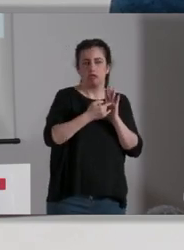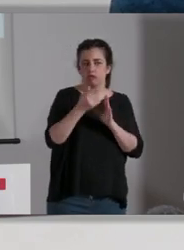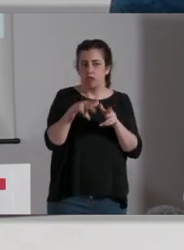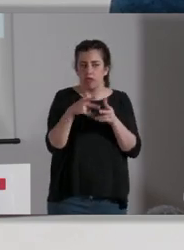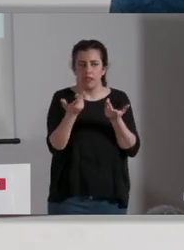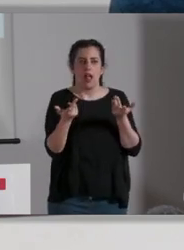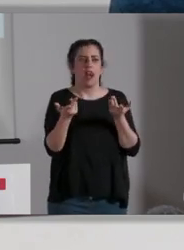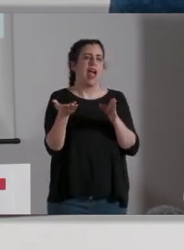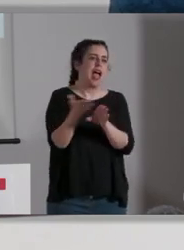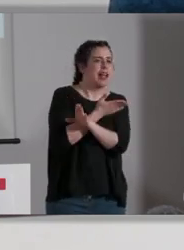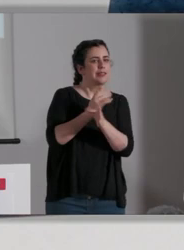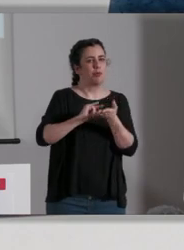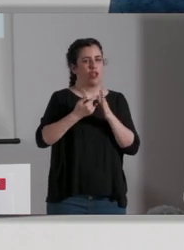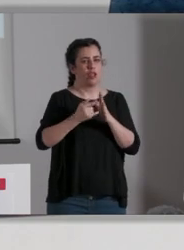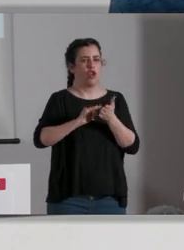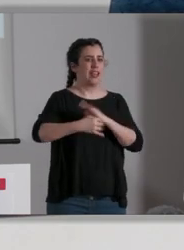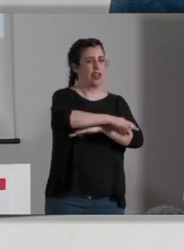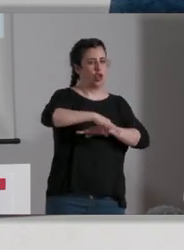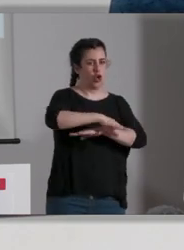anteproyecto arquitectónico, protocolo